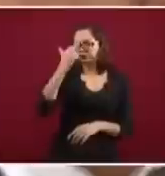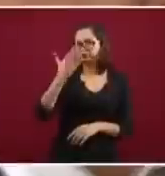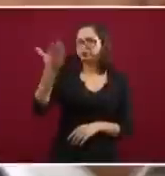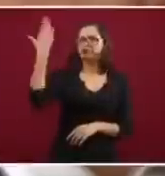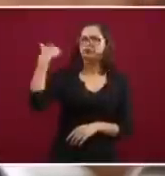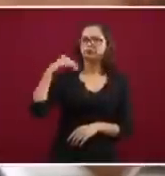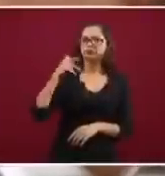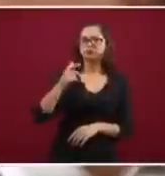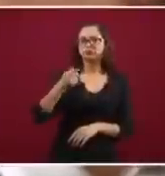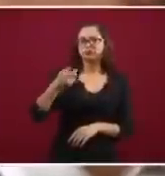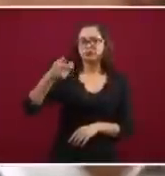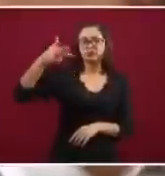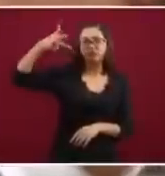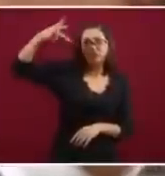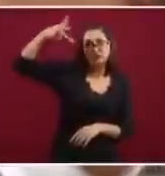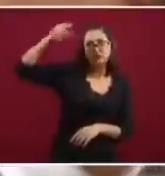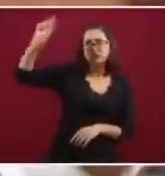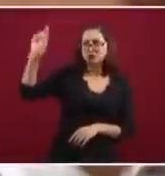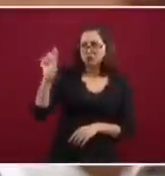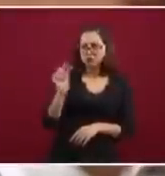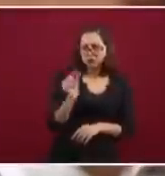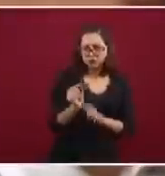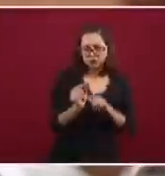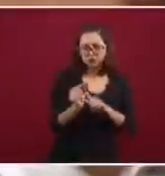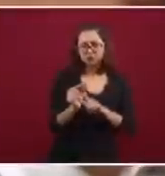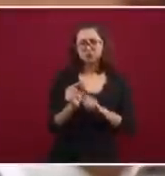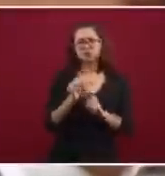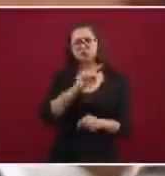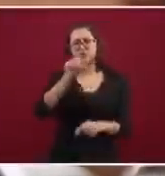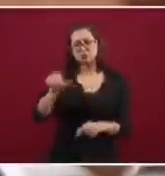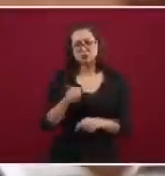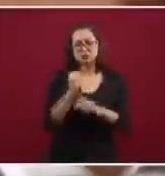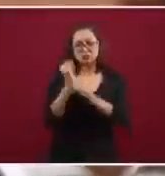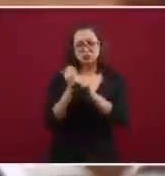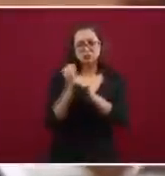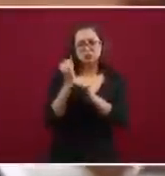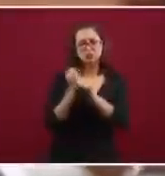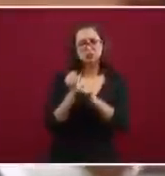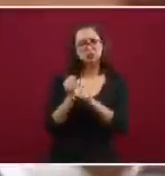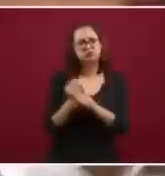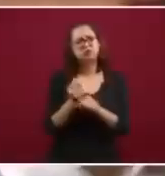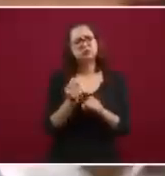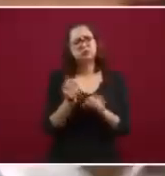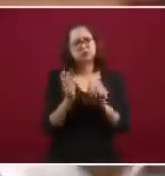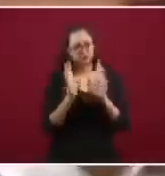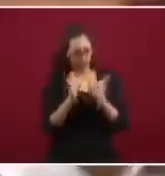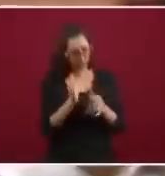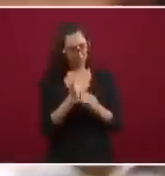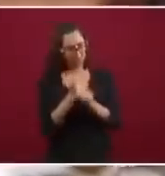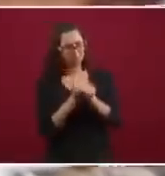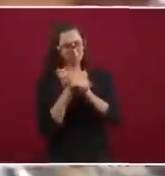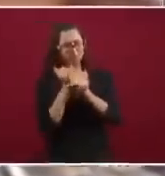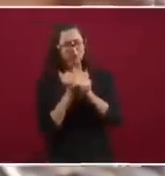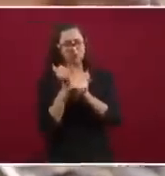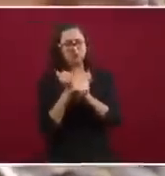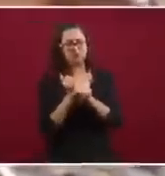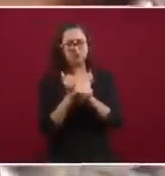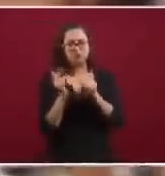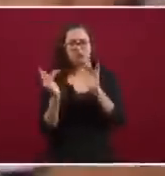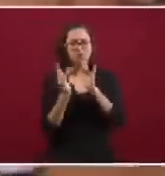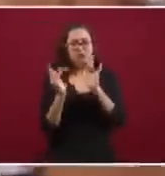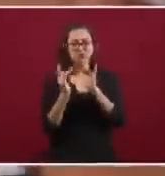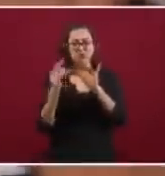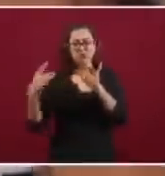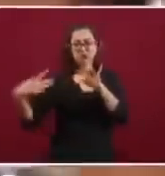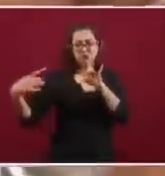la oficina, comentó que se iba a realizar una investigación. ¿En qué estatus está esta investigación? ¿Se logró determinar si estaba conectado